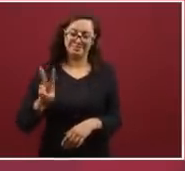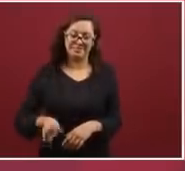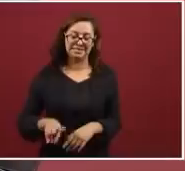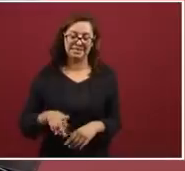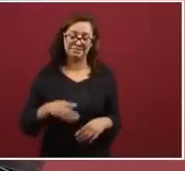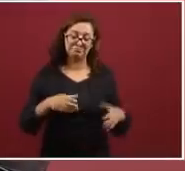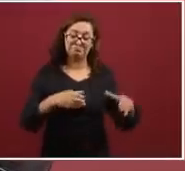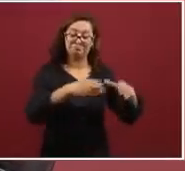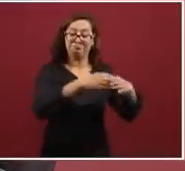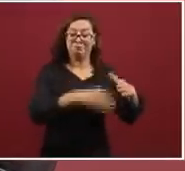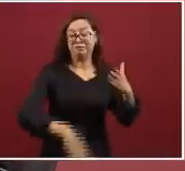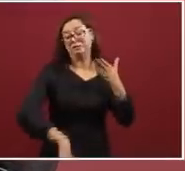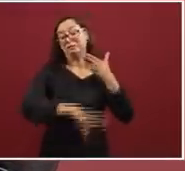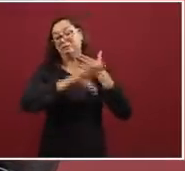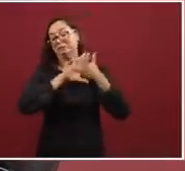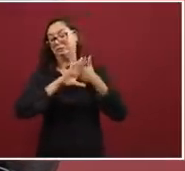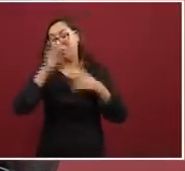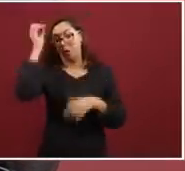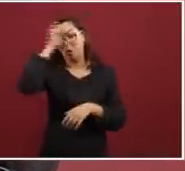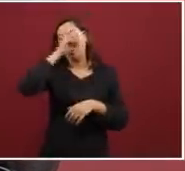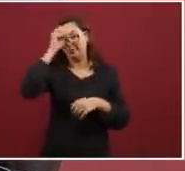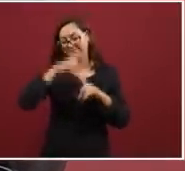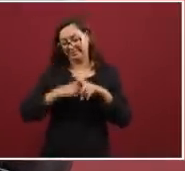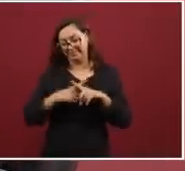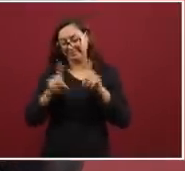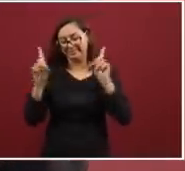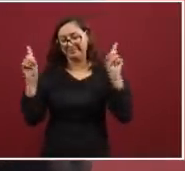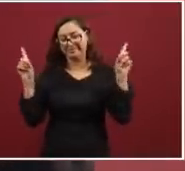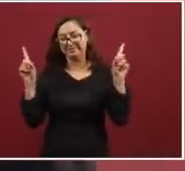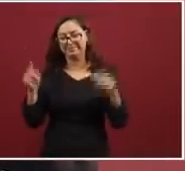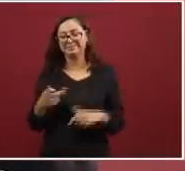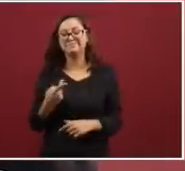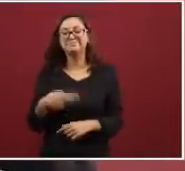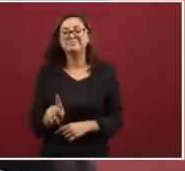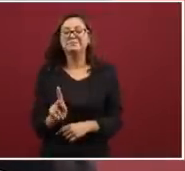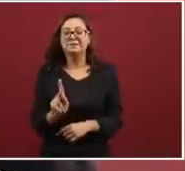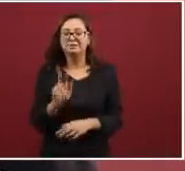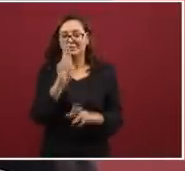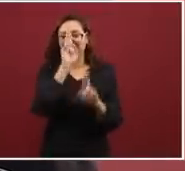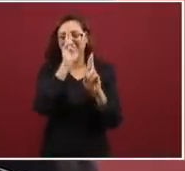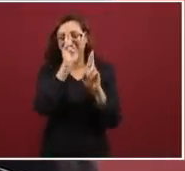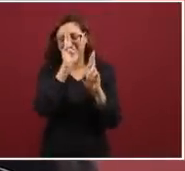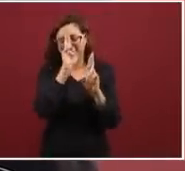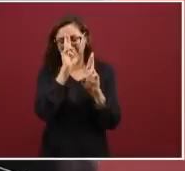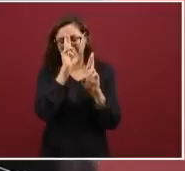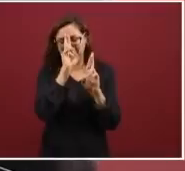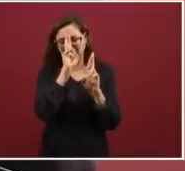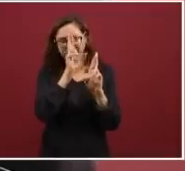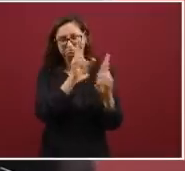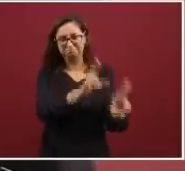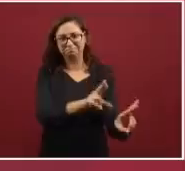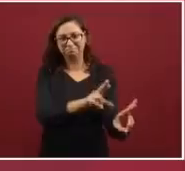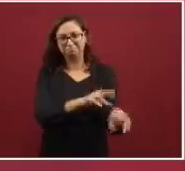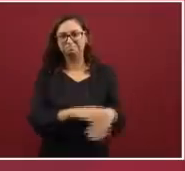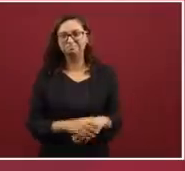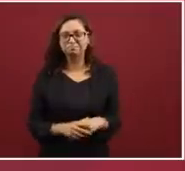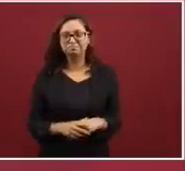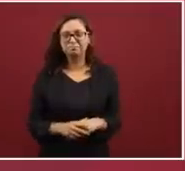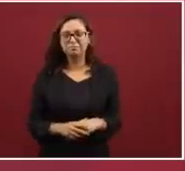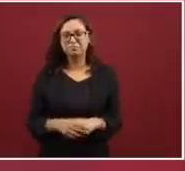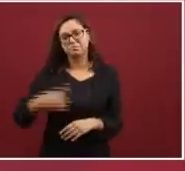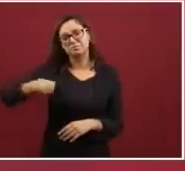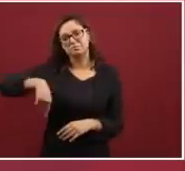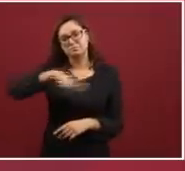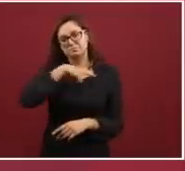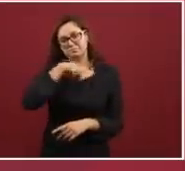nuestros adversarios, pero los respetamos. Nosotros tenemos un punto